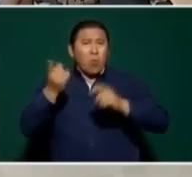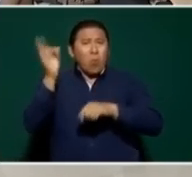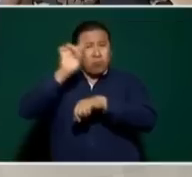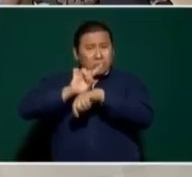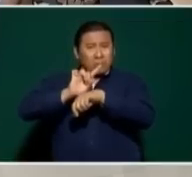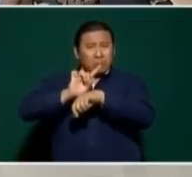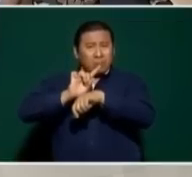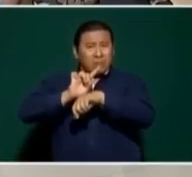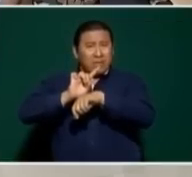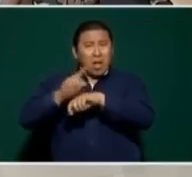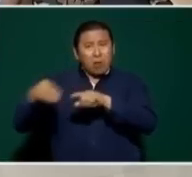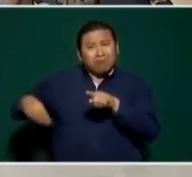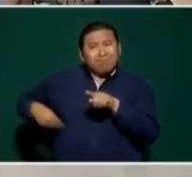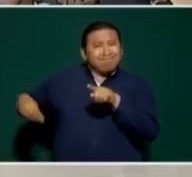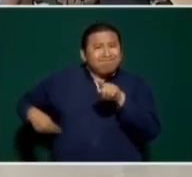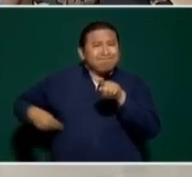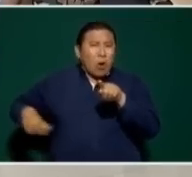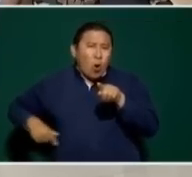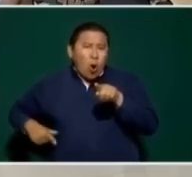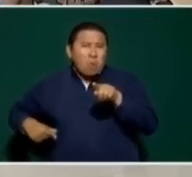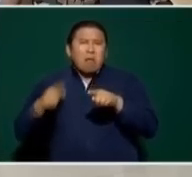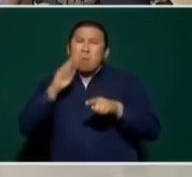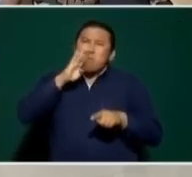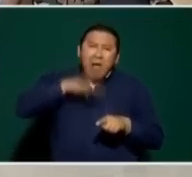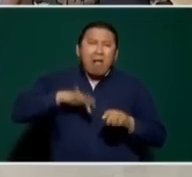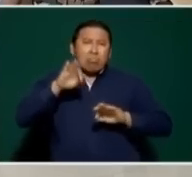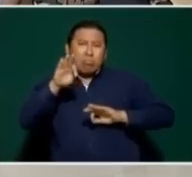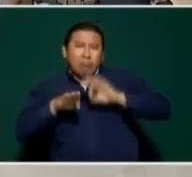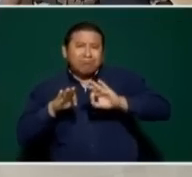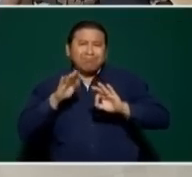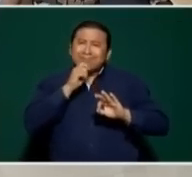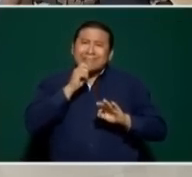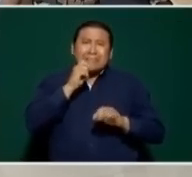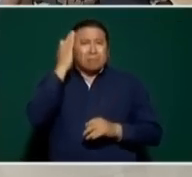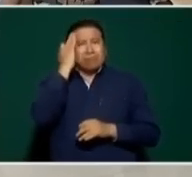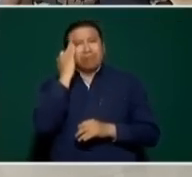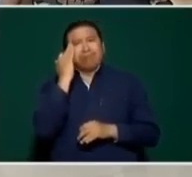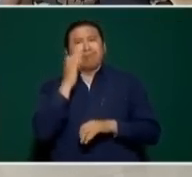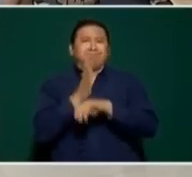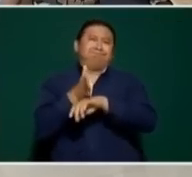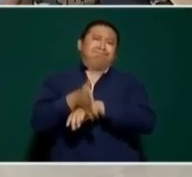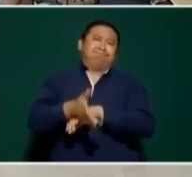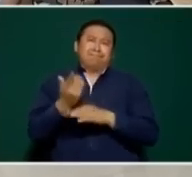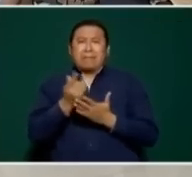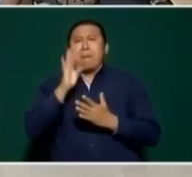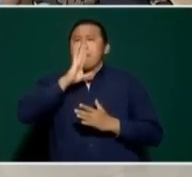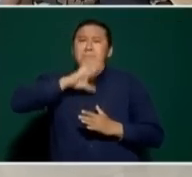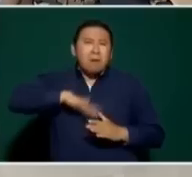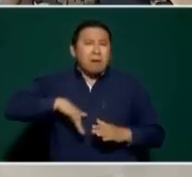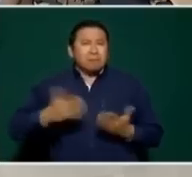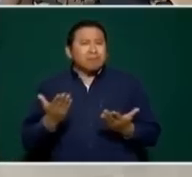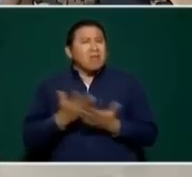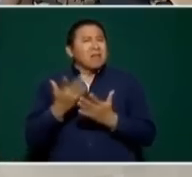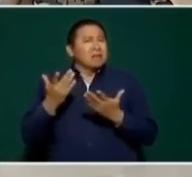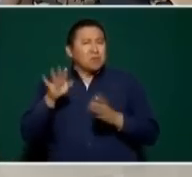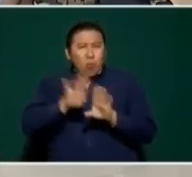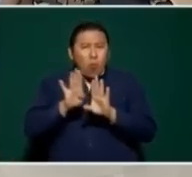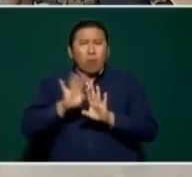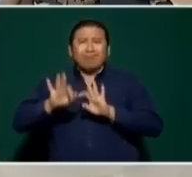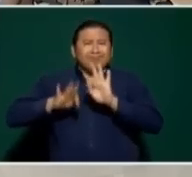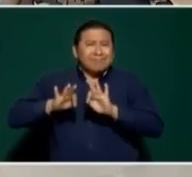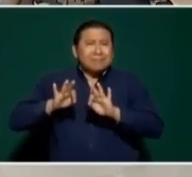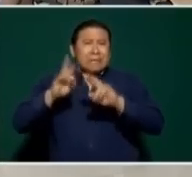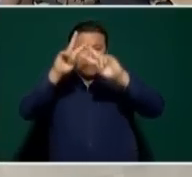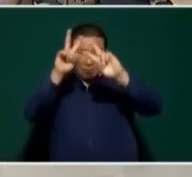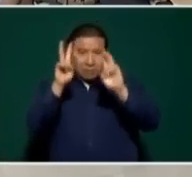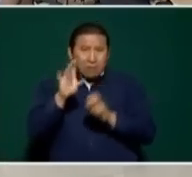día a culpar a su gobierno de negligencia por la tardía, la mala forma en cómo está atendiendo